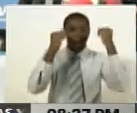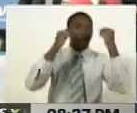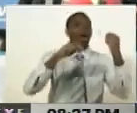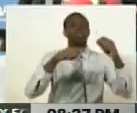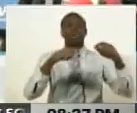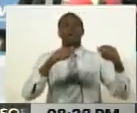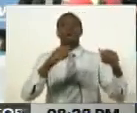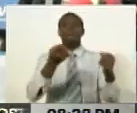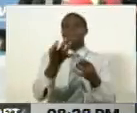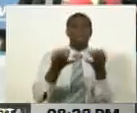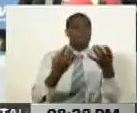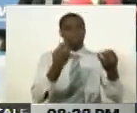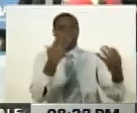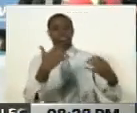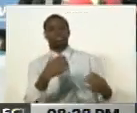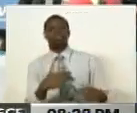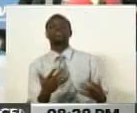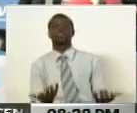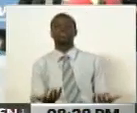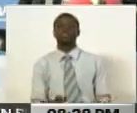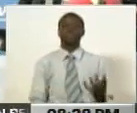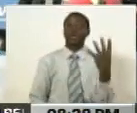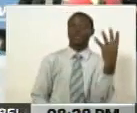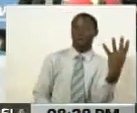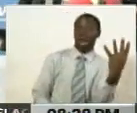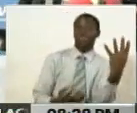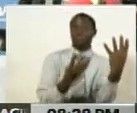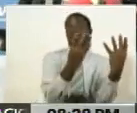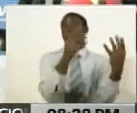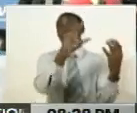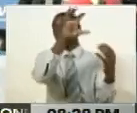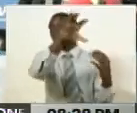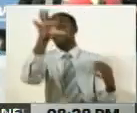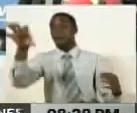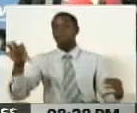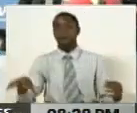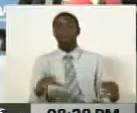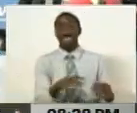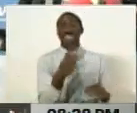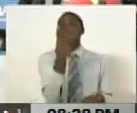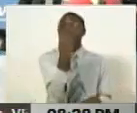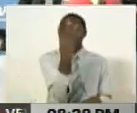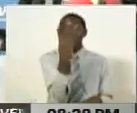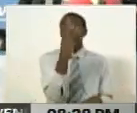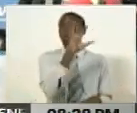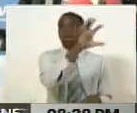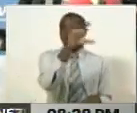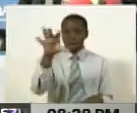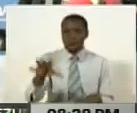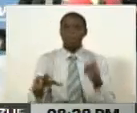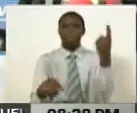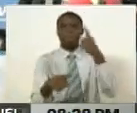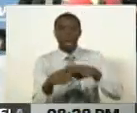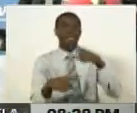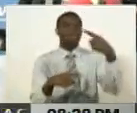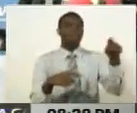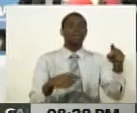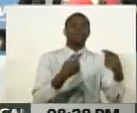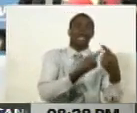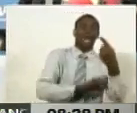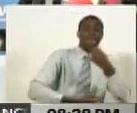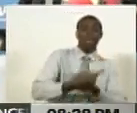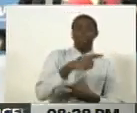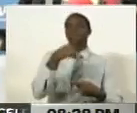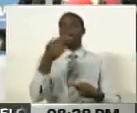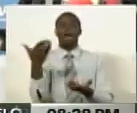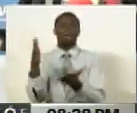decir, 4 focos en 4 estados con lamentable saldo de heridos y de fallecidos que